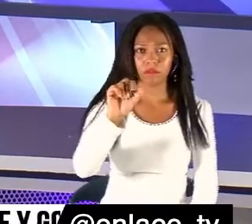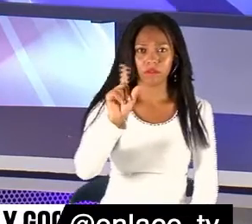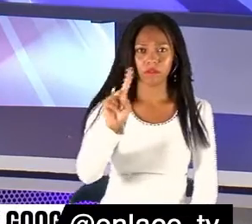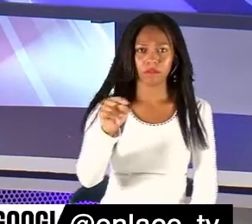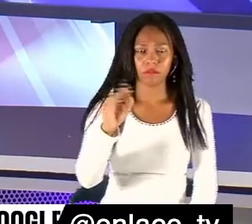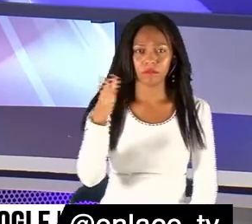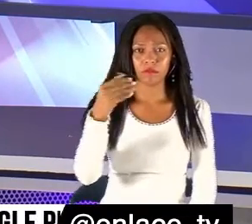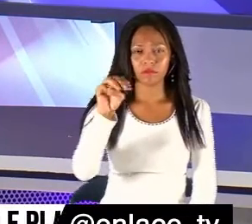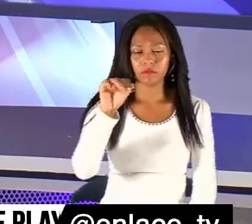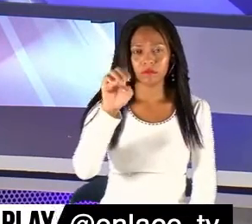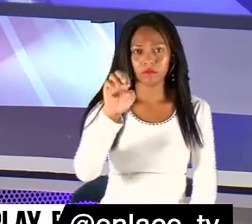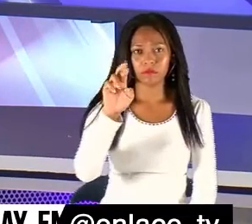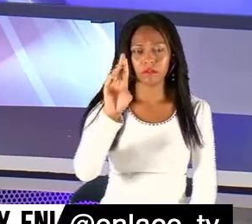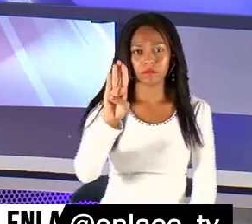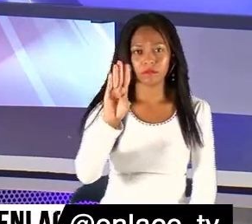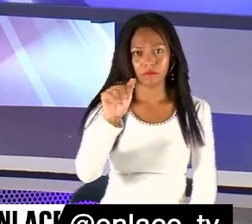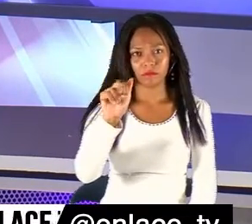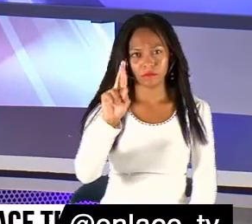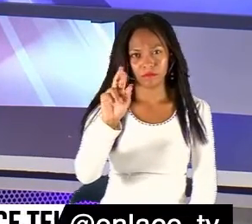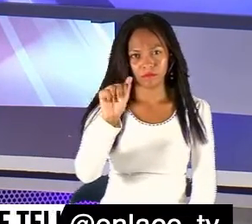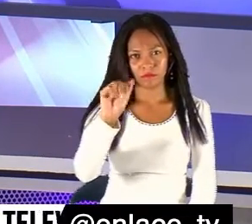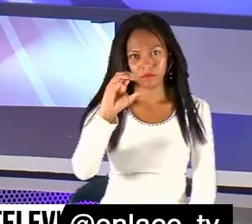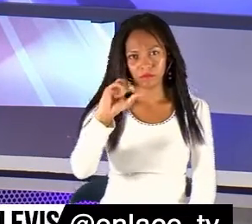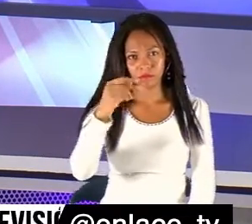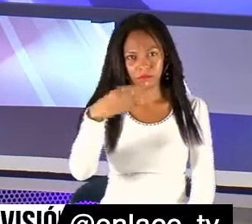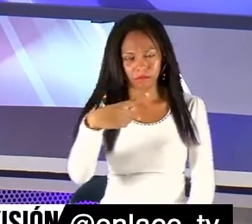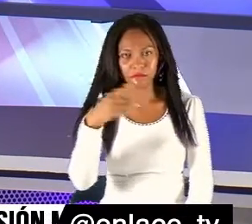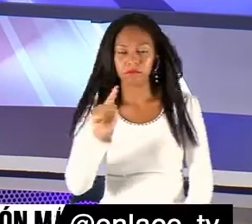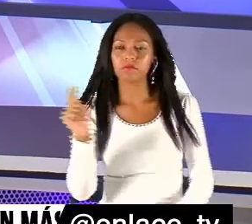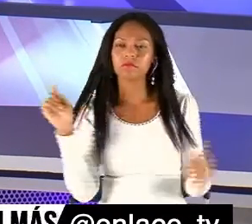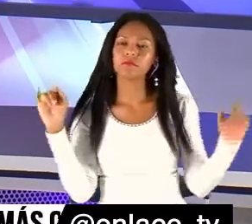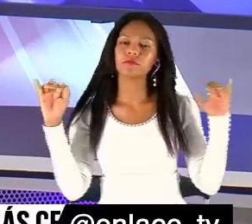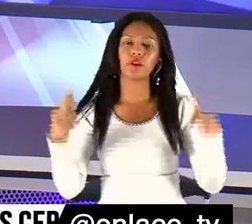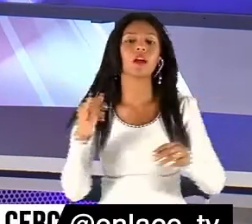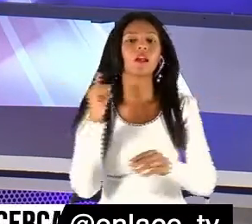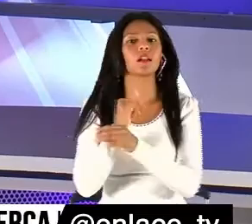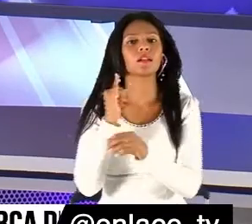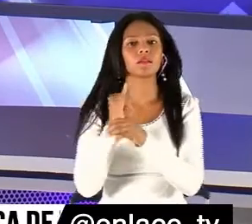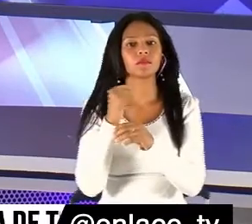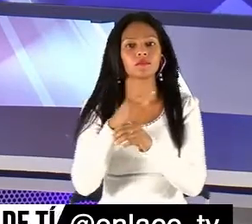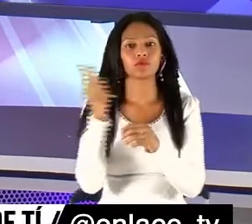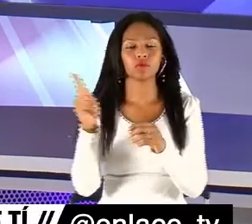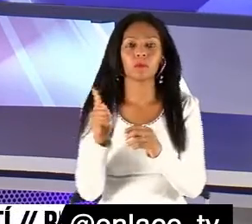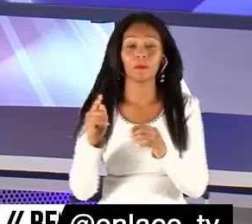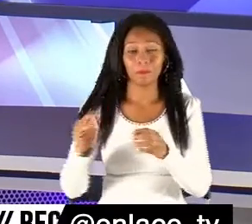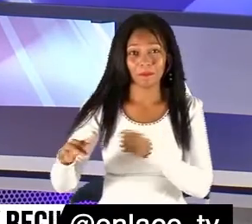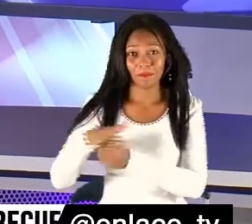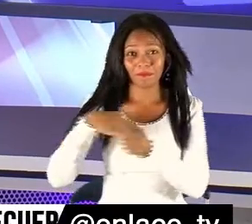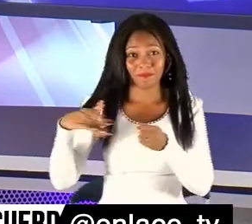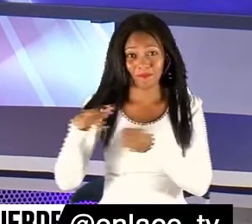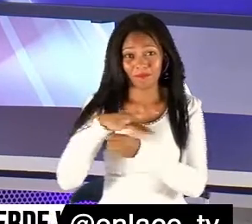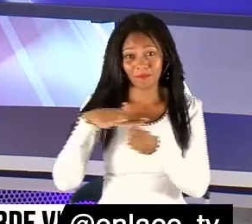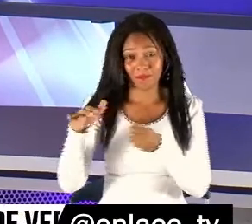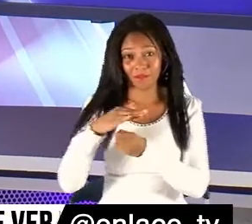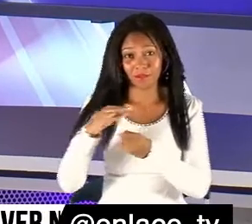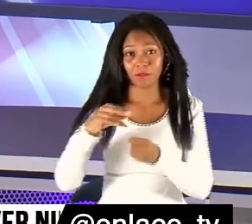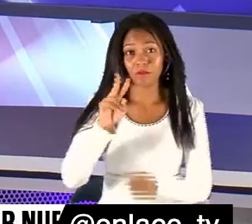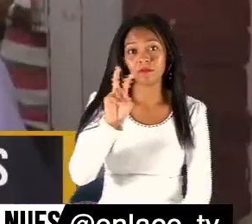parroquia del barrio Versalles. A ella asiste el director nacional de Fiscalías, Luis González, tío de Carlos